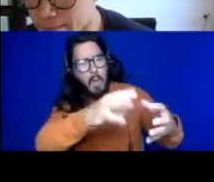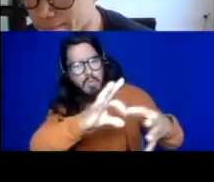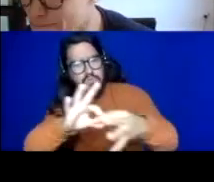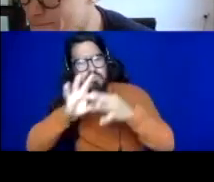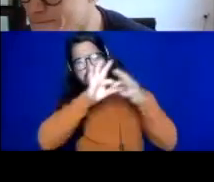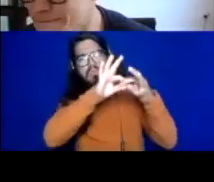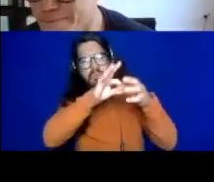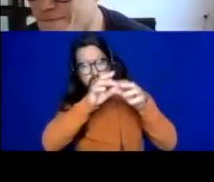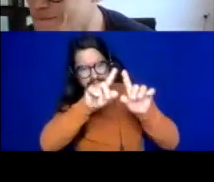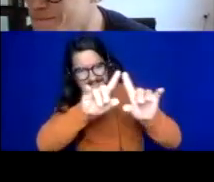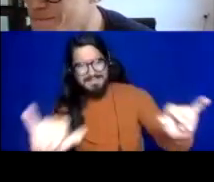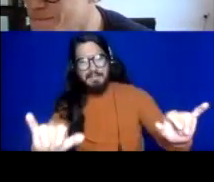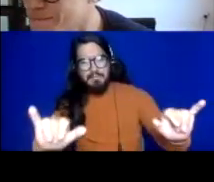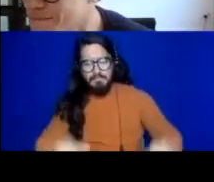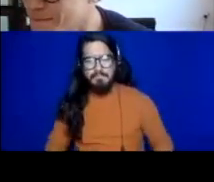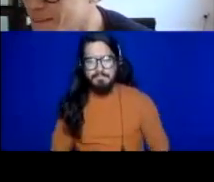juntes.